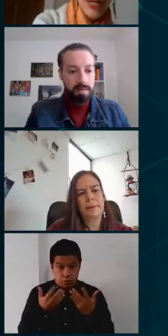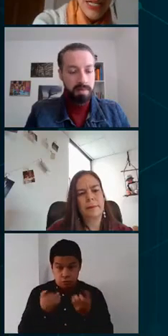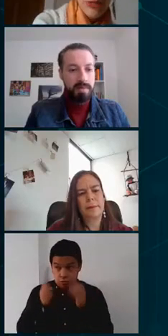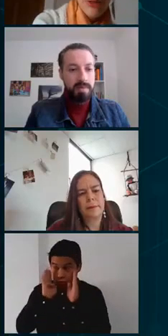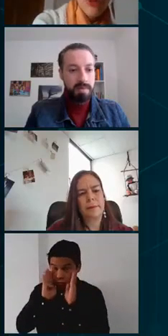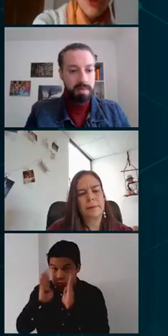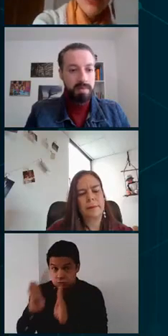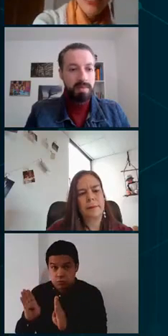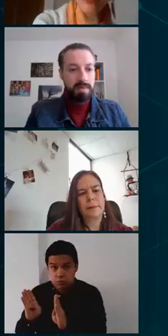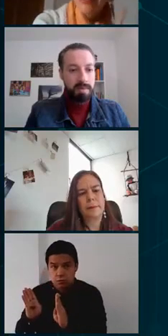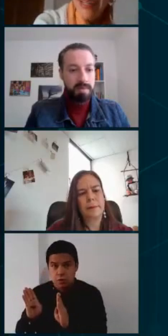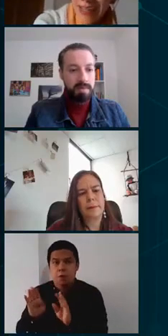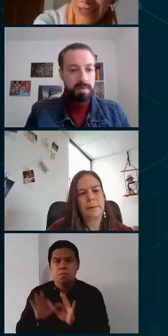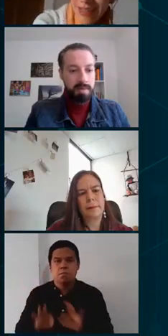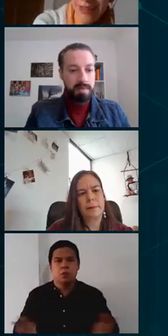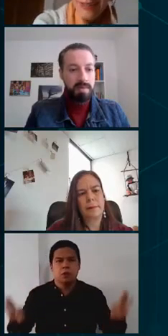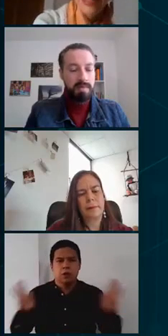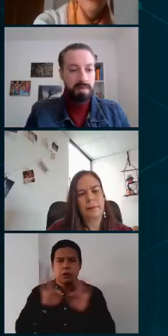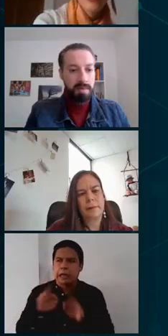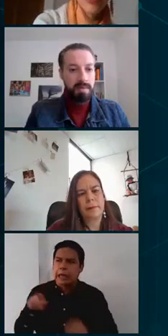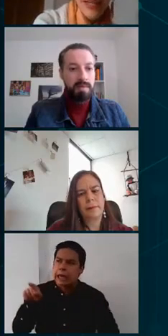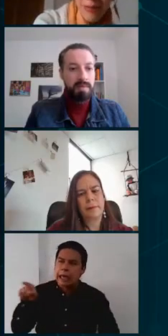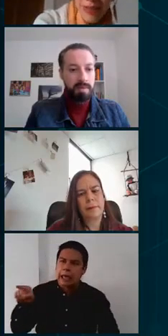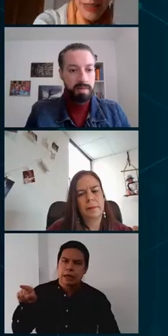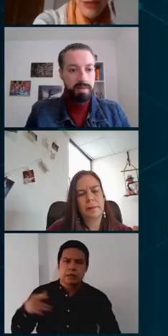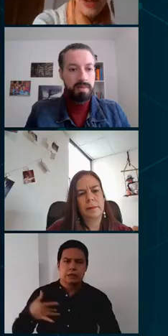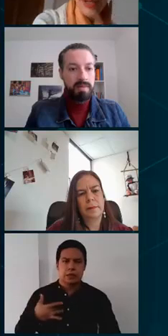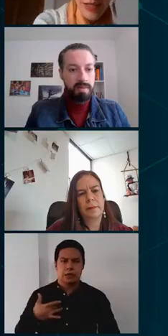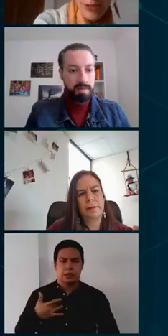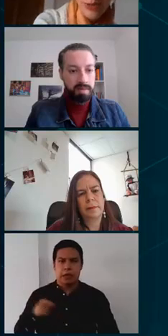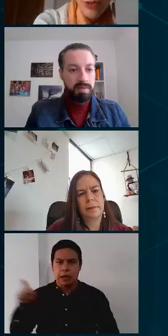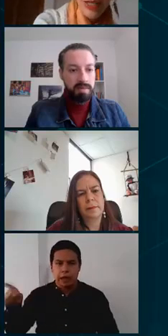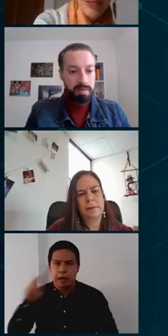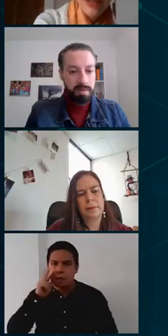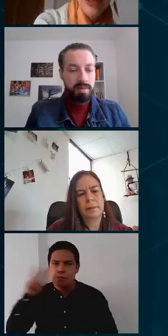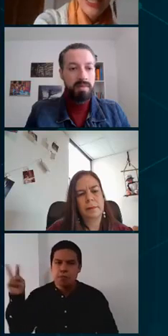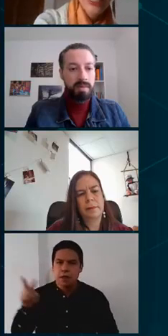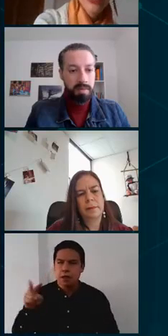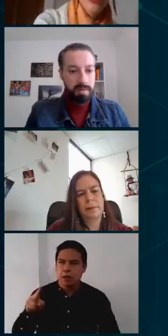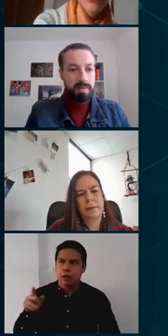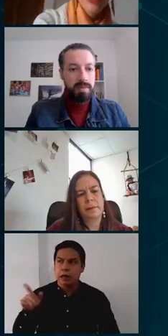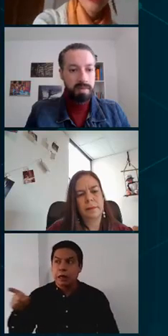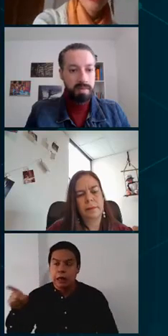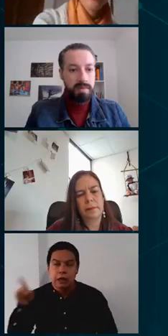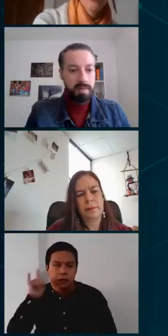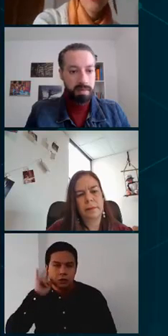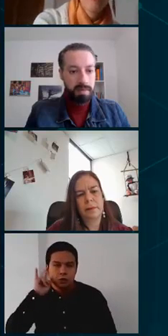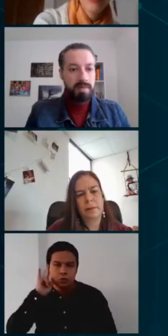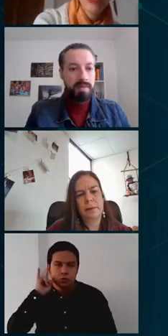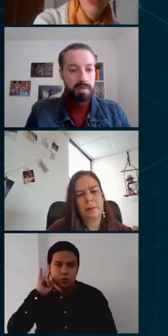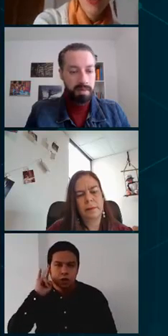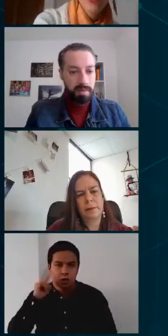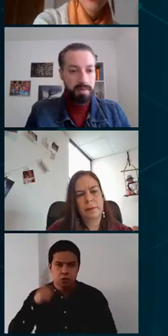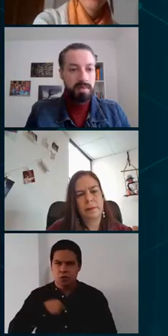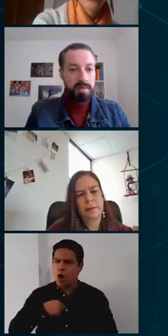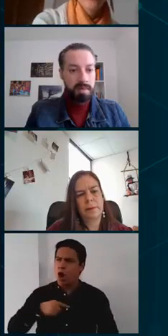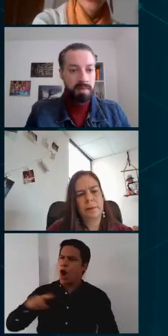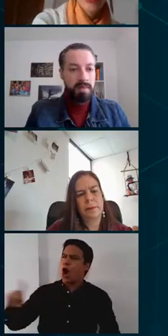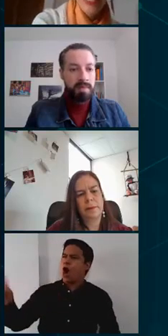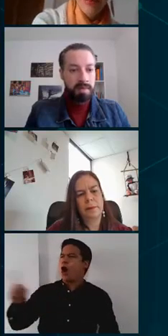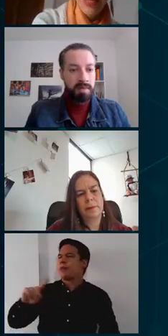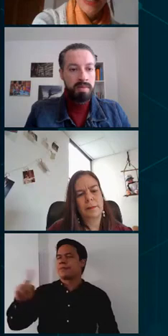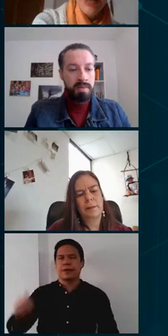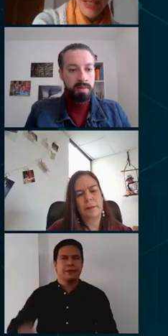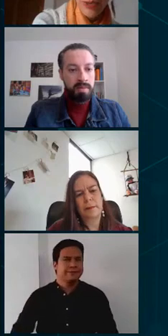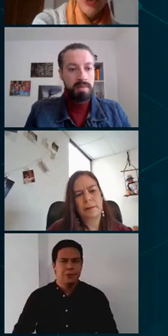para ayudar a alguien lo ayudo desde lo que él siente, lo que él ve, lo que él escucha, y no desde lo que yo opino de lo